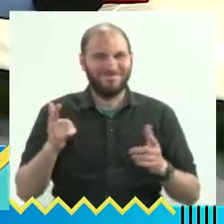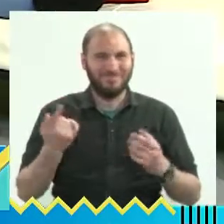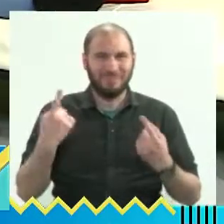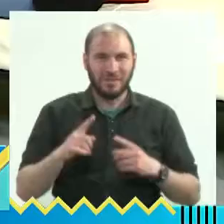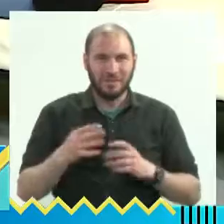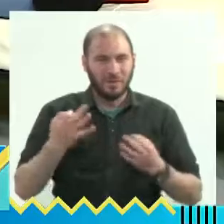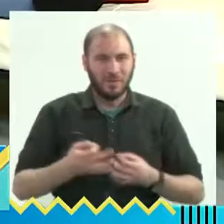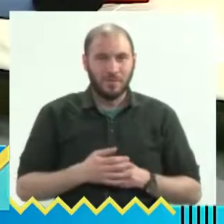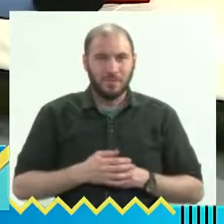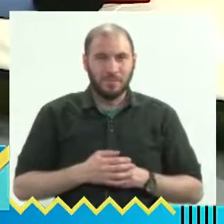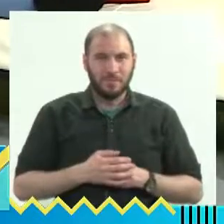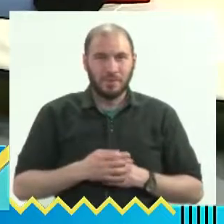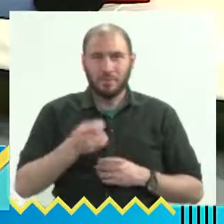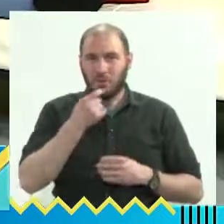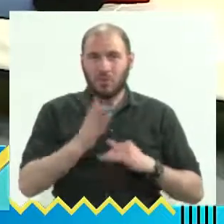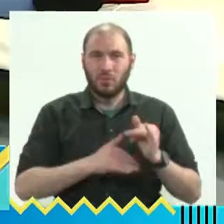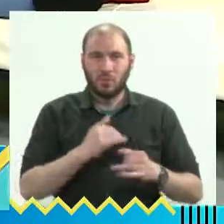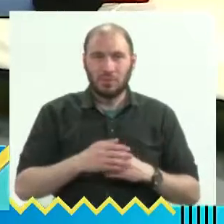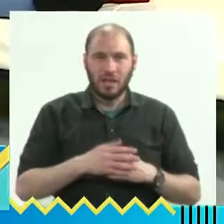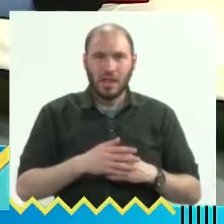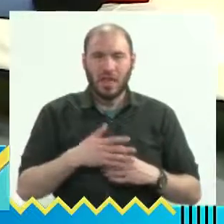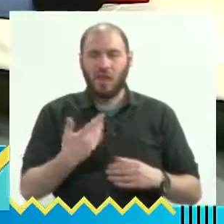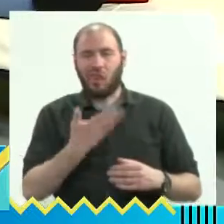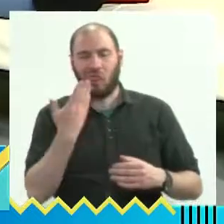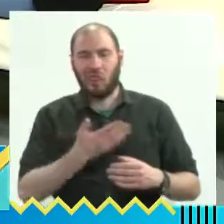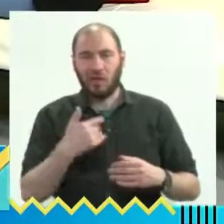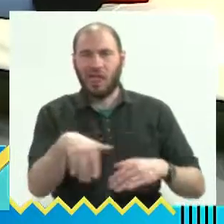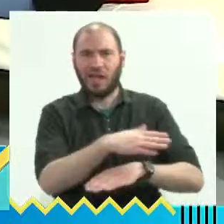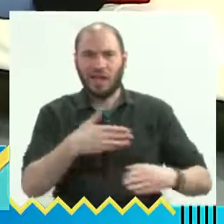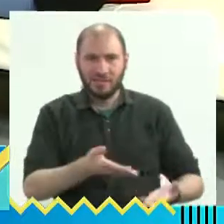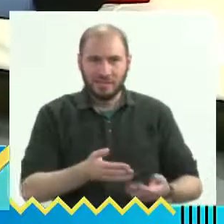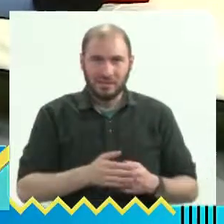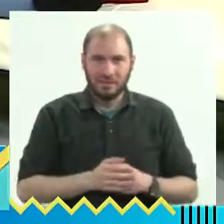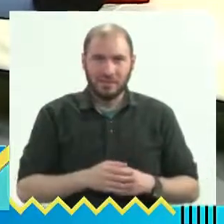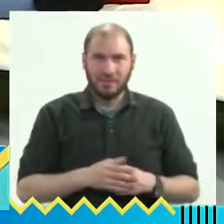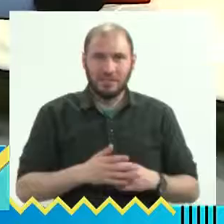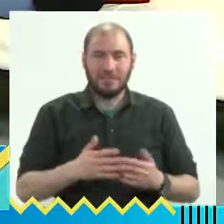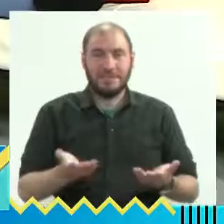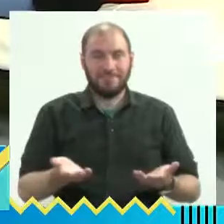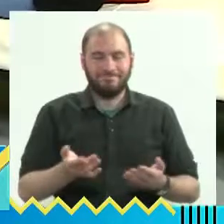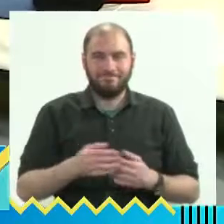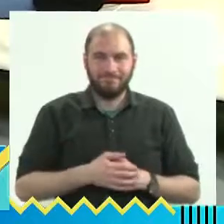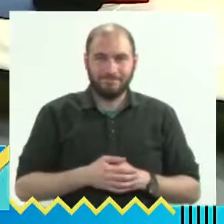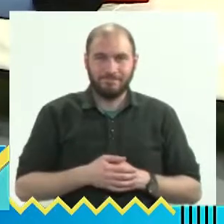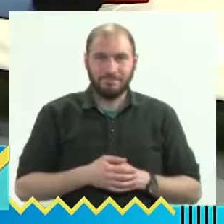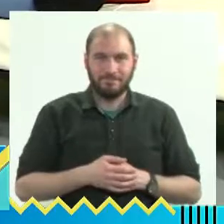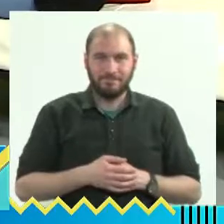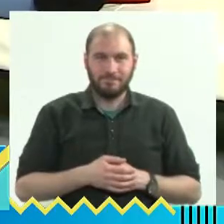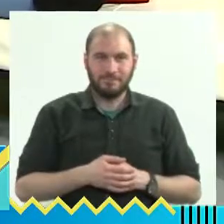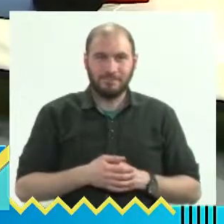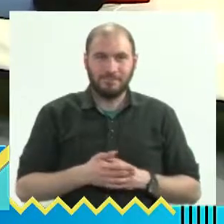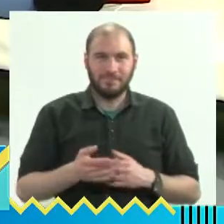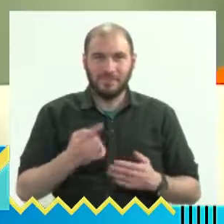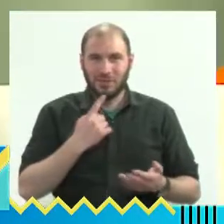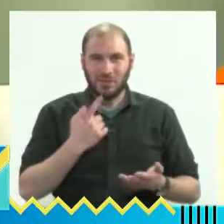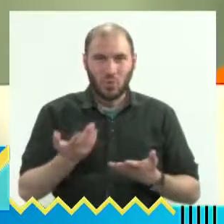probable. ¿Alguien hubiera hablado de acoso sexual callejero, de sanción ahí? Y la verdad que los